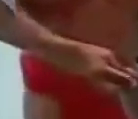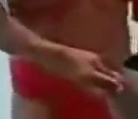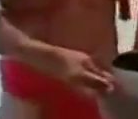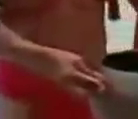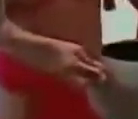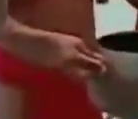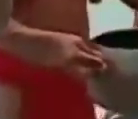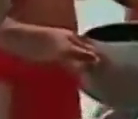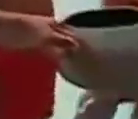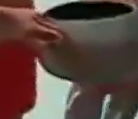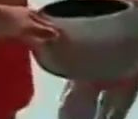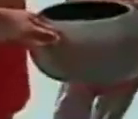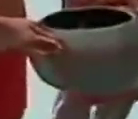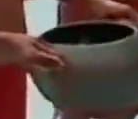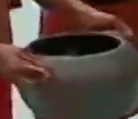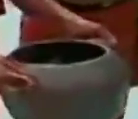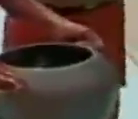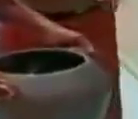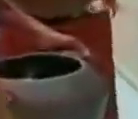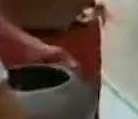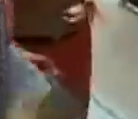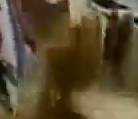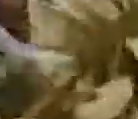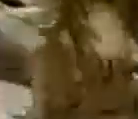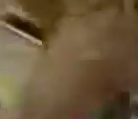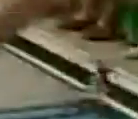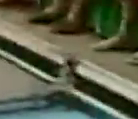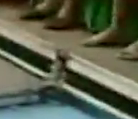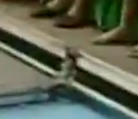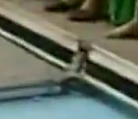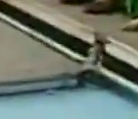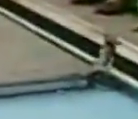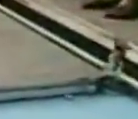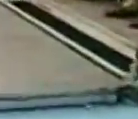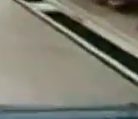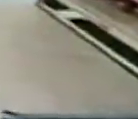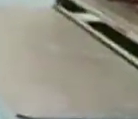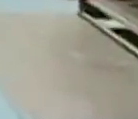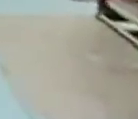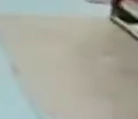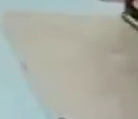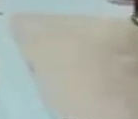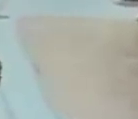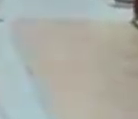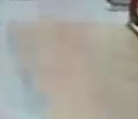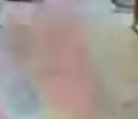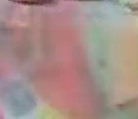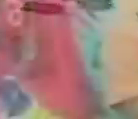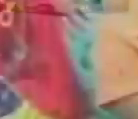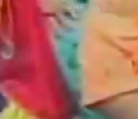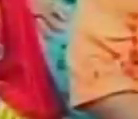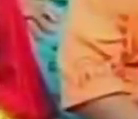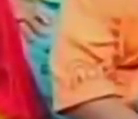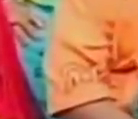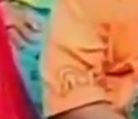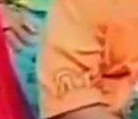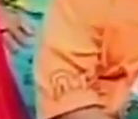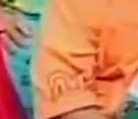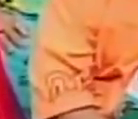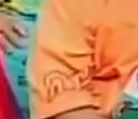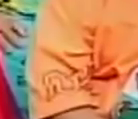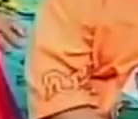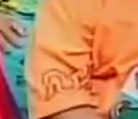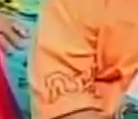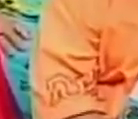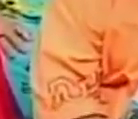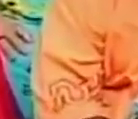de los pueblos originarios contra los colonizadores españoles y el exterminio que acabó con la vida de millones de indígenas